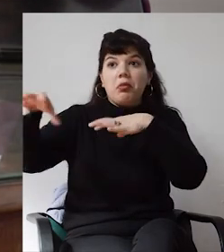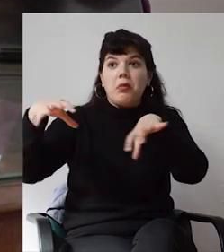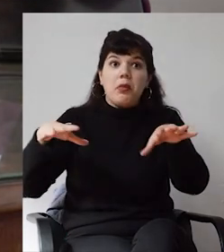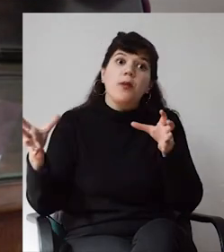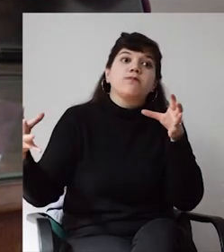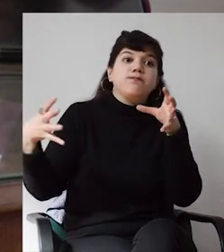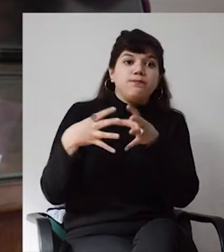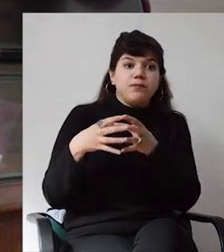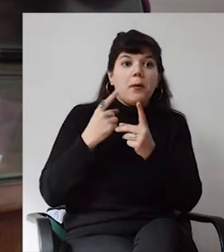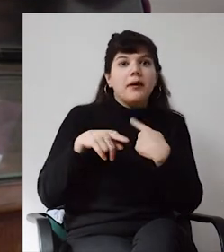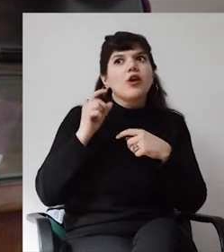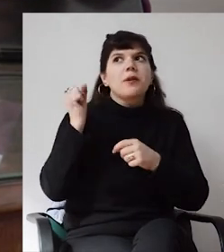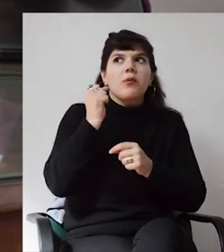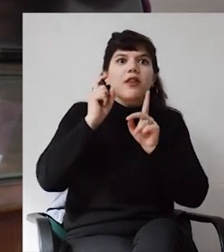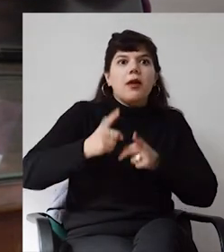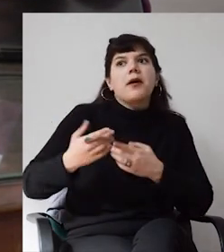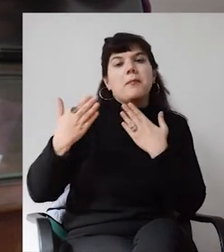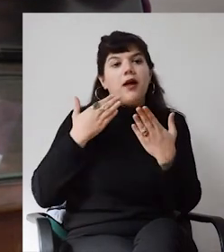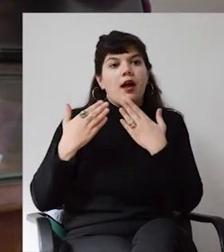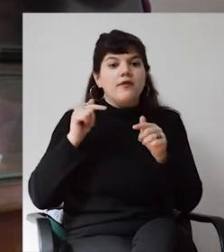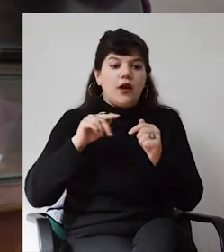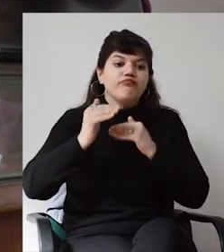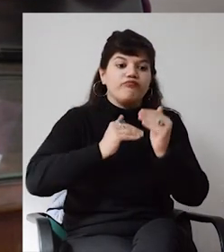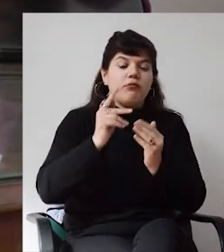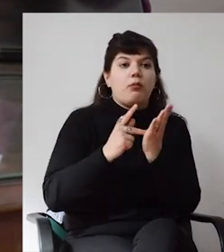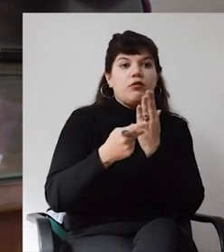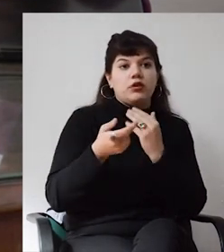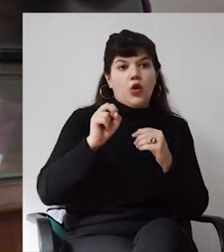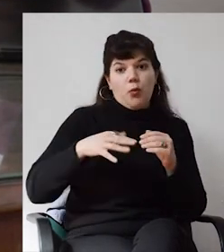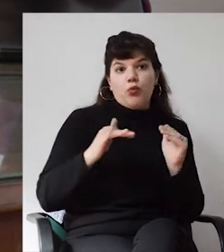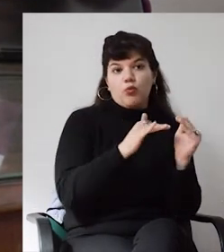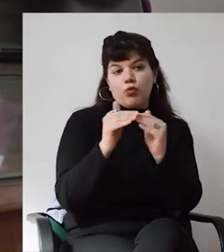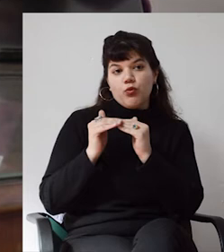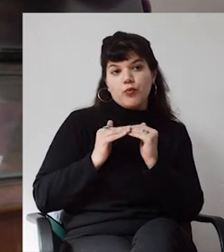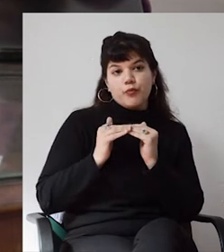no son parte de la misma tribu, pero que son centrales para el desarrollo del proyecto común.